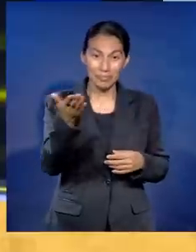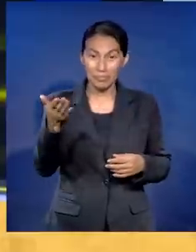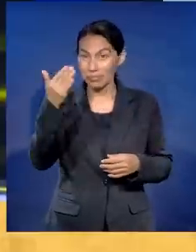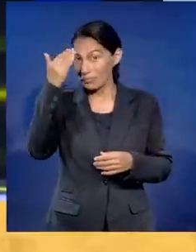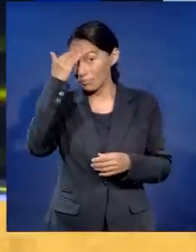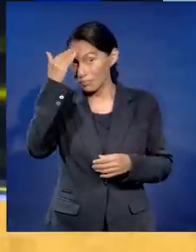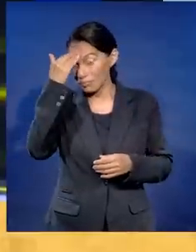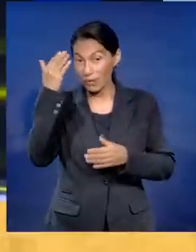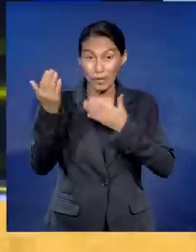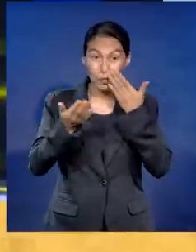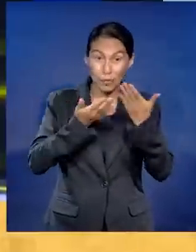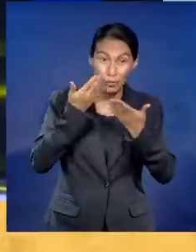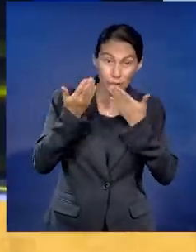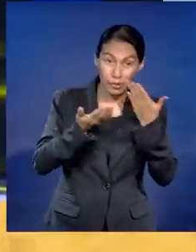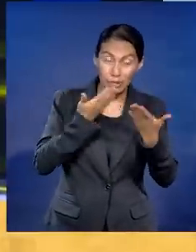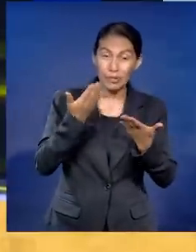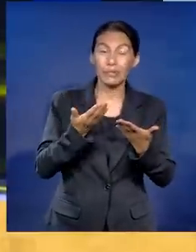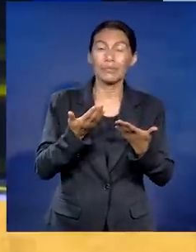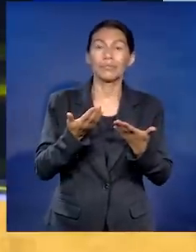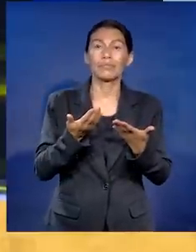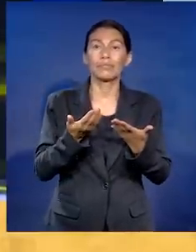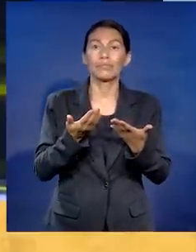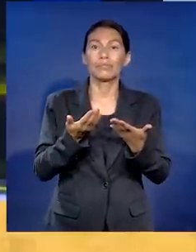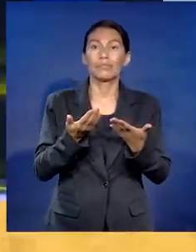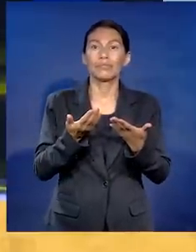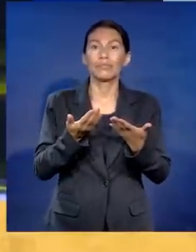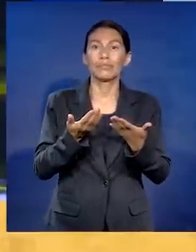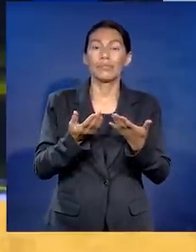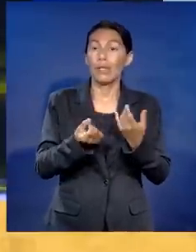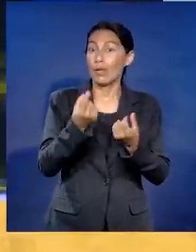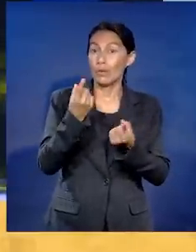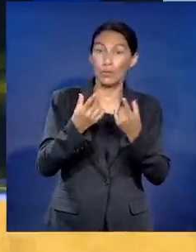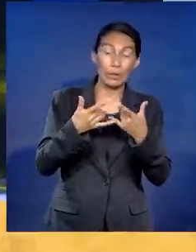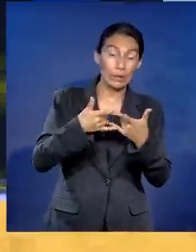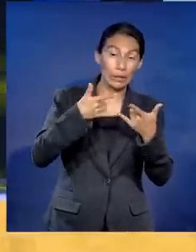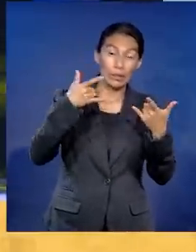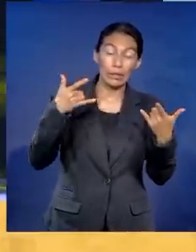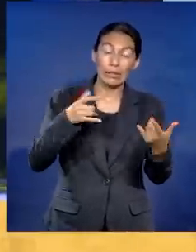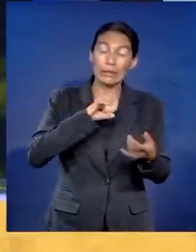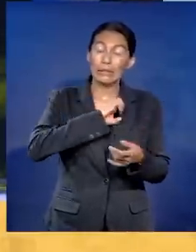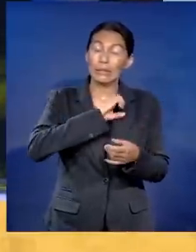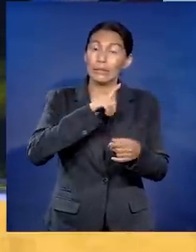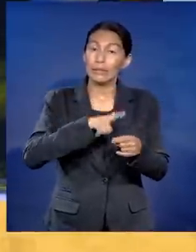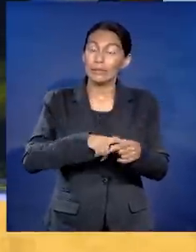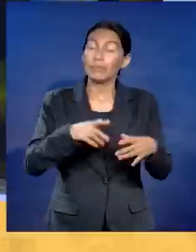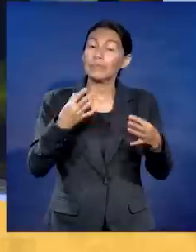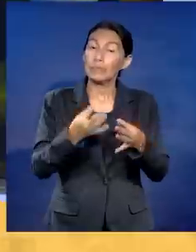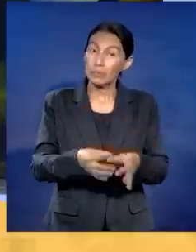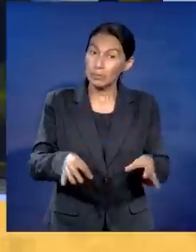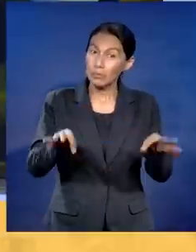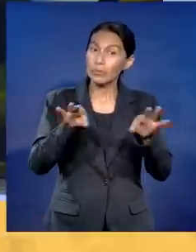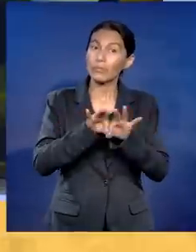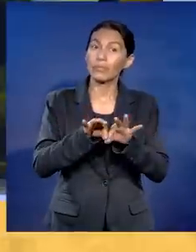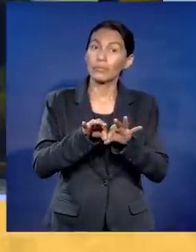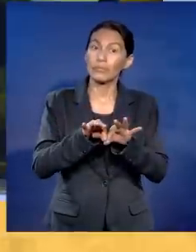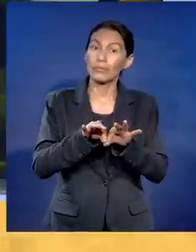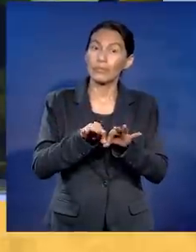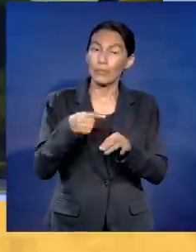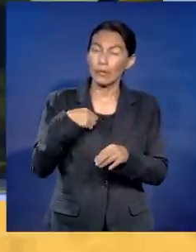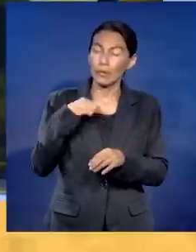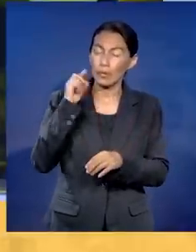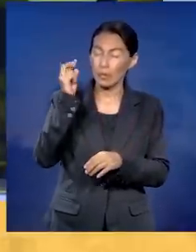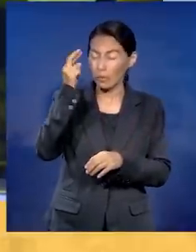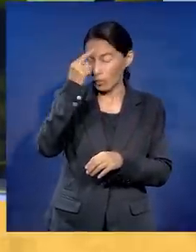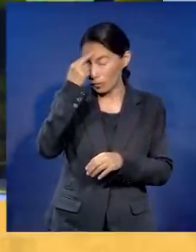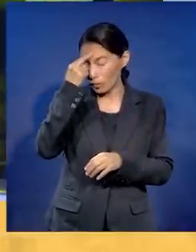mucho conocerles. Muchos estudiantes que tienen historias muy bonitas y muy especiales. Y